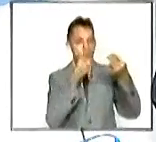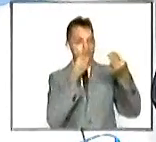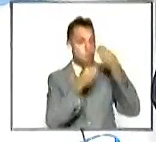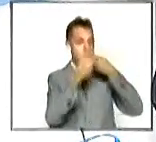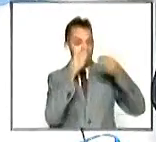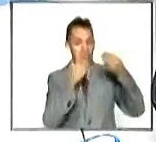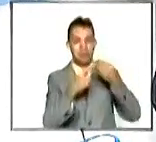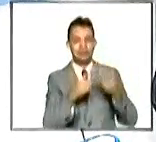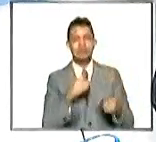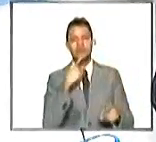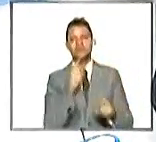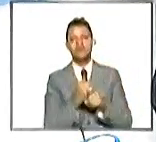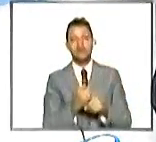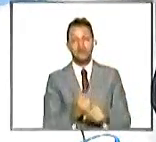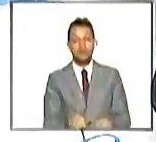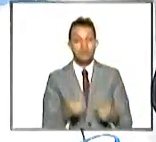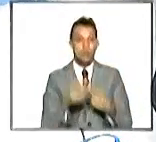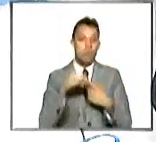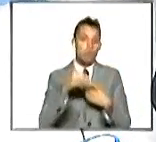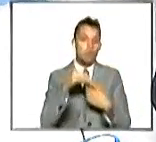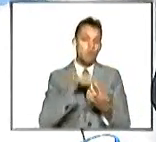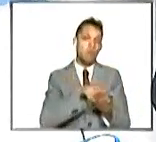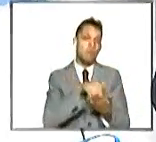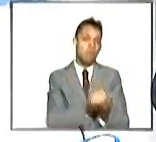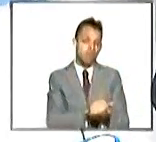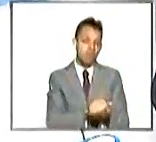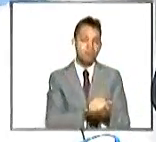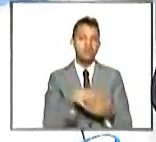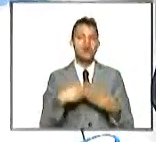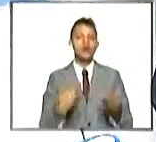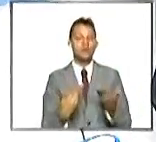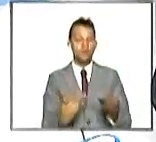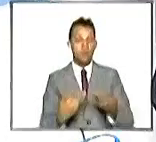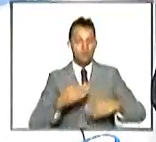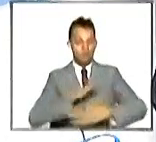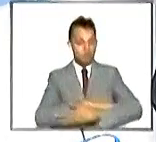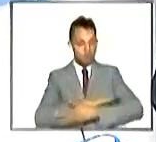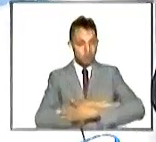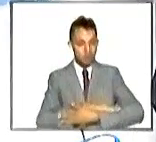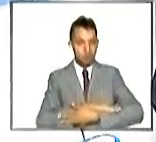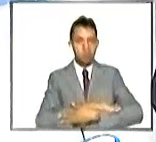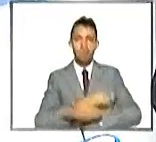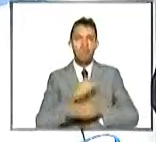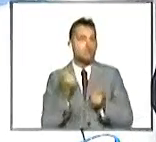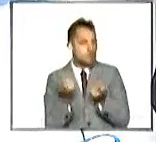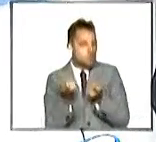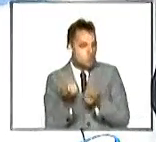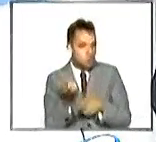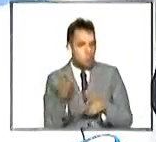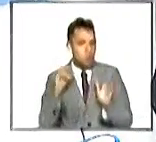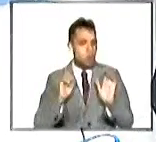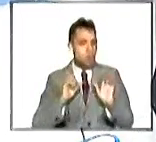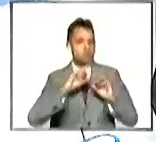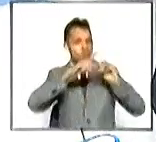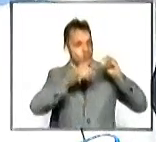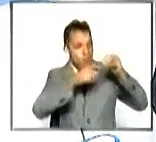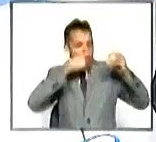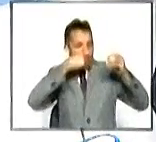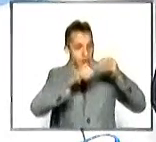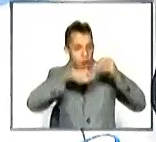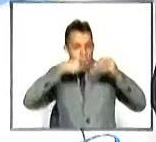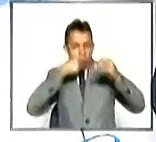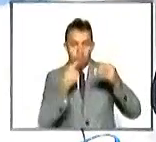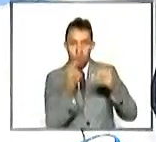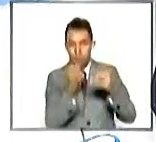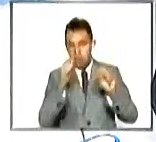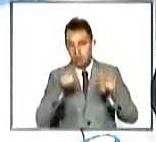mal manejado, se descompensa. Pero si un paciente es juicioso con su tratamiento de la diabetes y se va a comer unas uvitas, nada